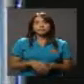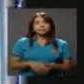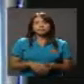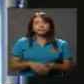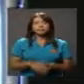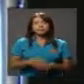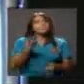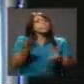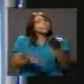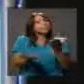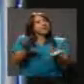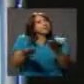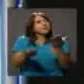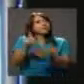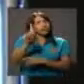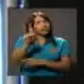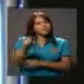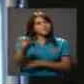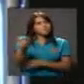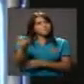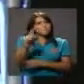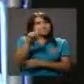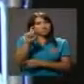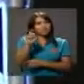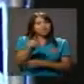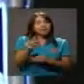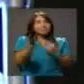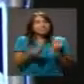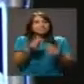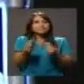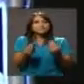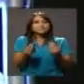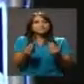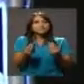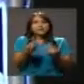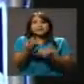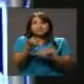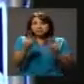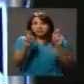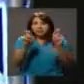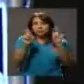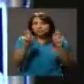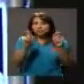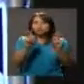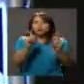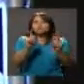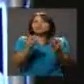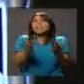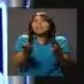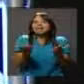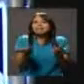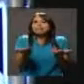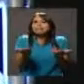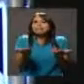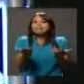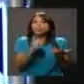Tal vez lo que habría que preguntarse en primera instancia es si la educación es un servicio o es un derecho.